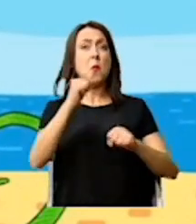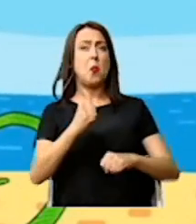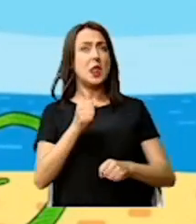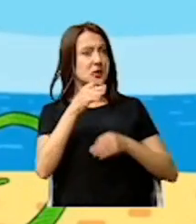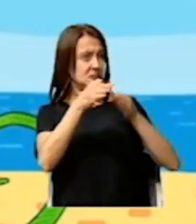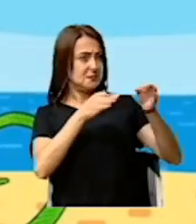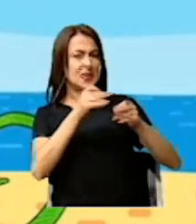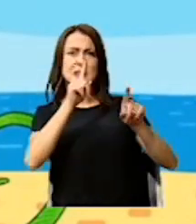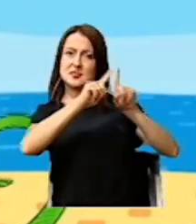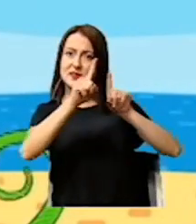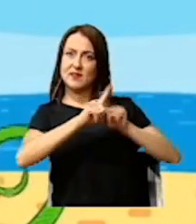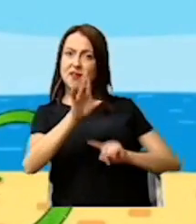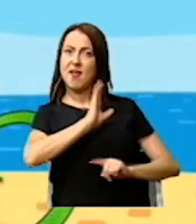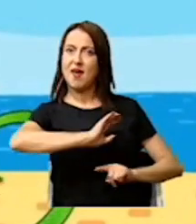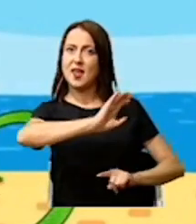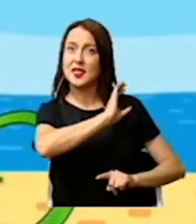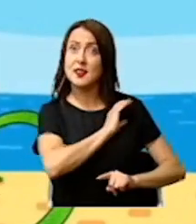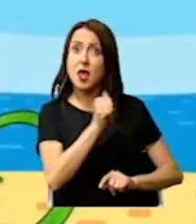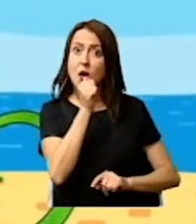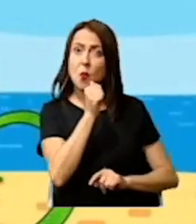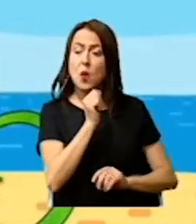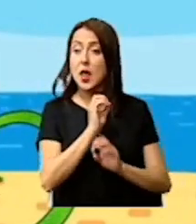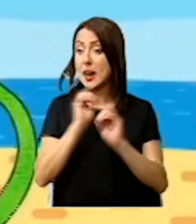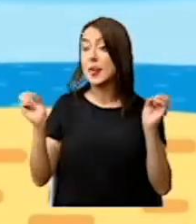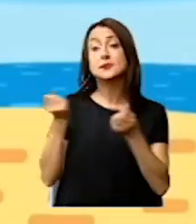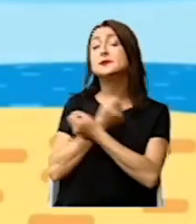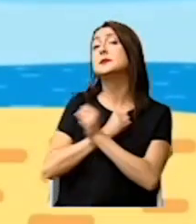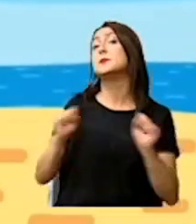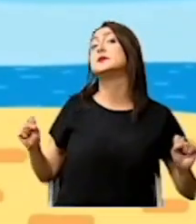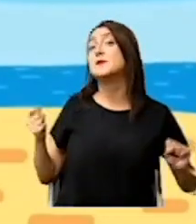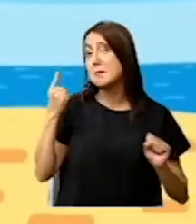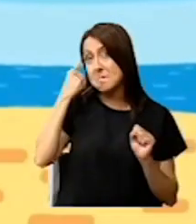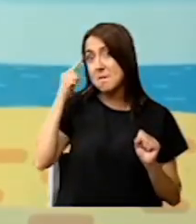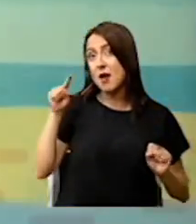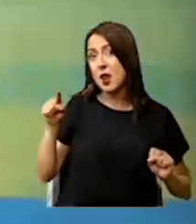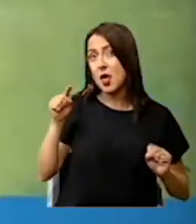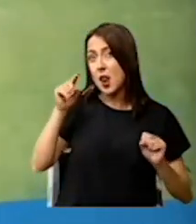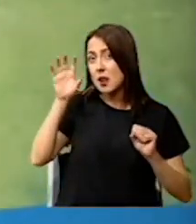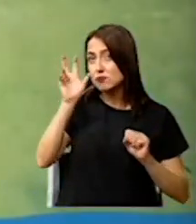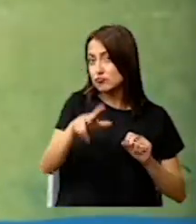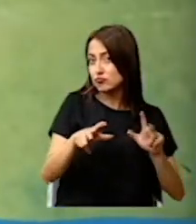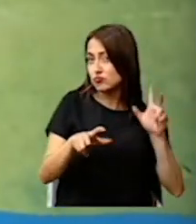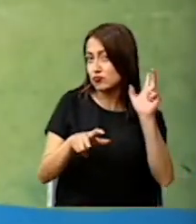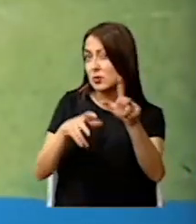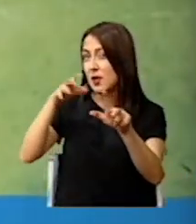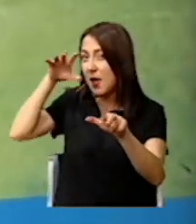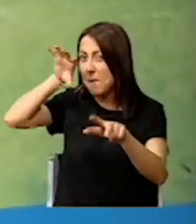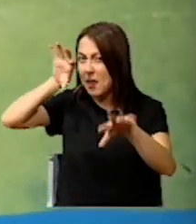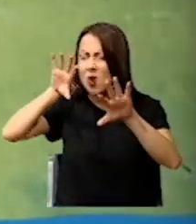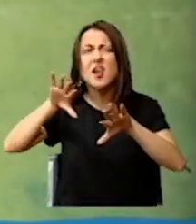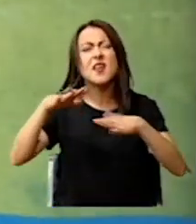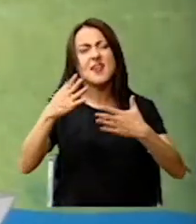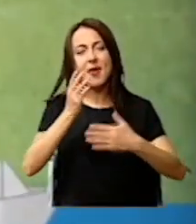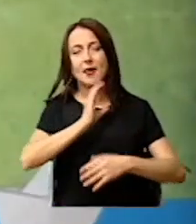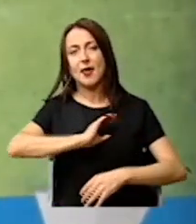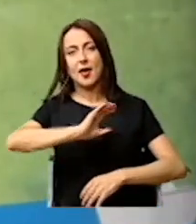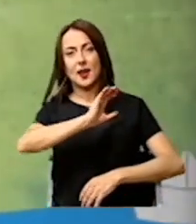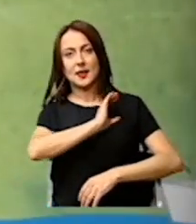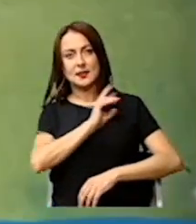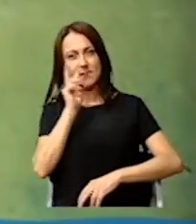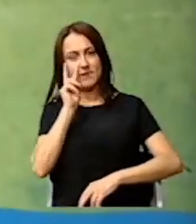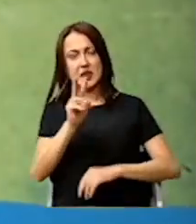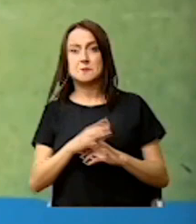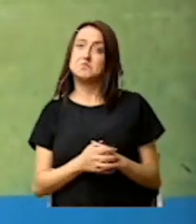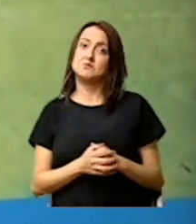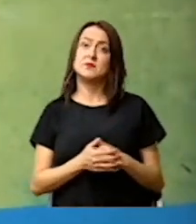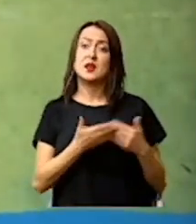las distintas características del agua? Nada es imposible para el gran camaleón. A ver, camaleón, ¿qué características ves? Que se